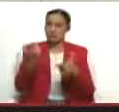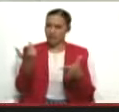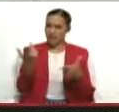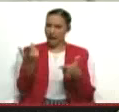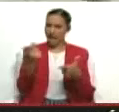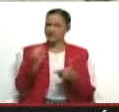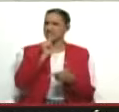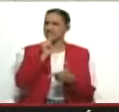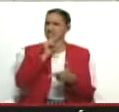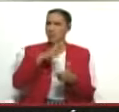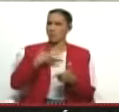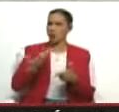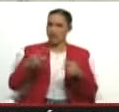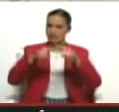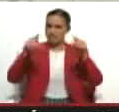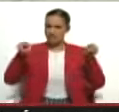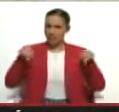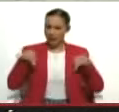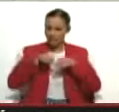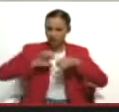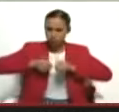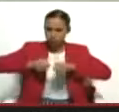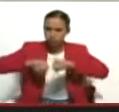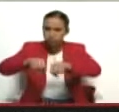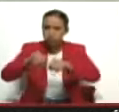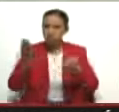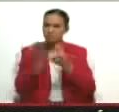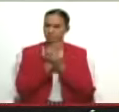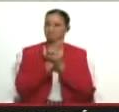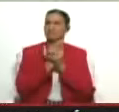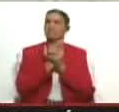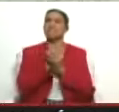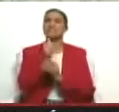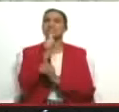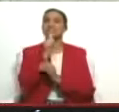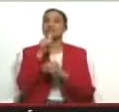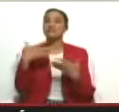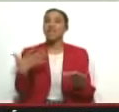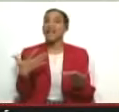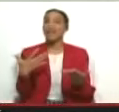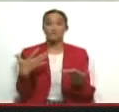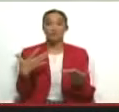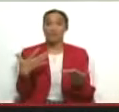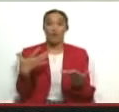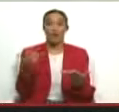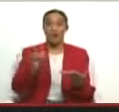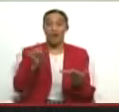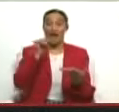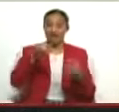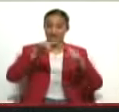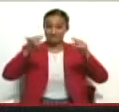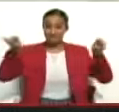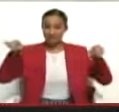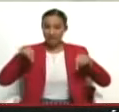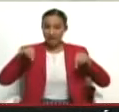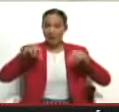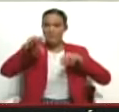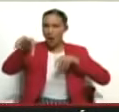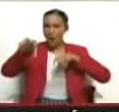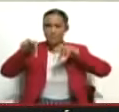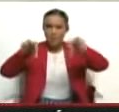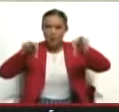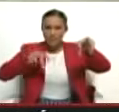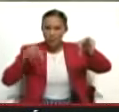Depende depende porque en los mapas aparecen de marcados numerosas instalaciones militares con